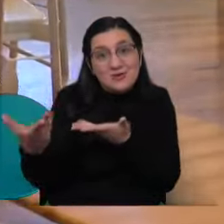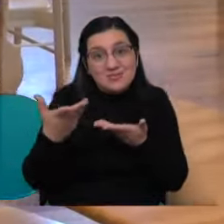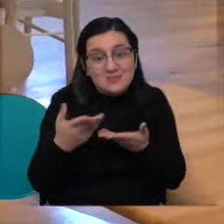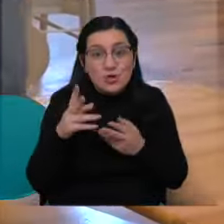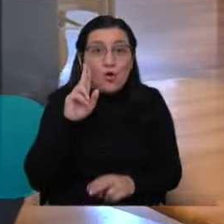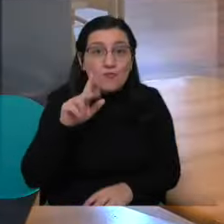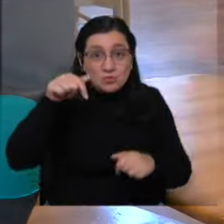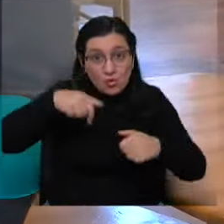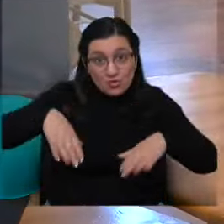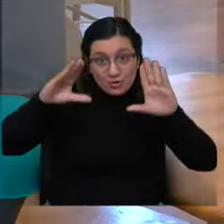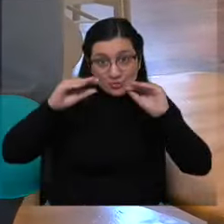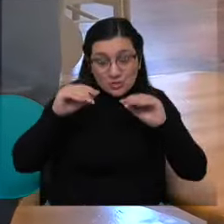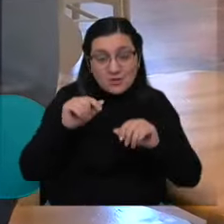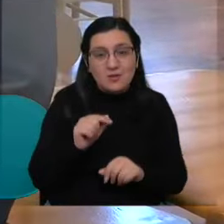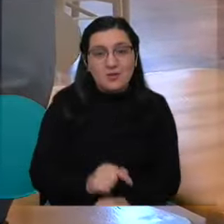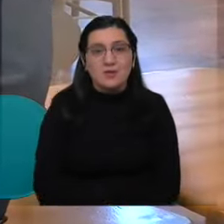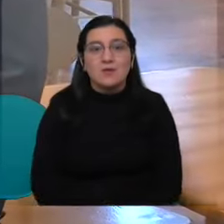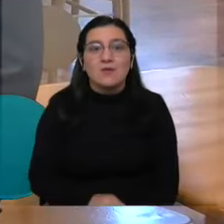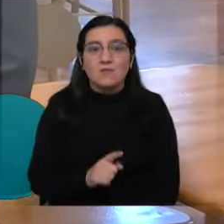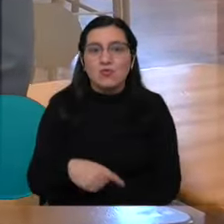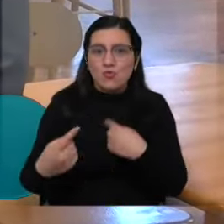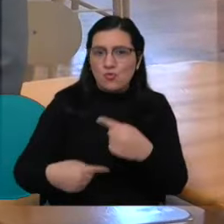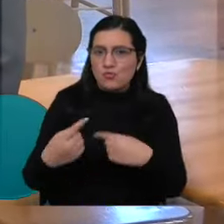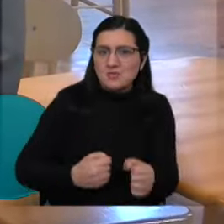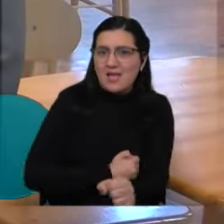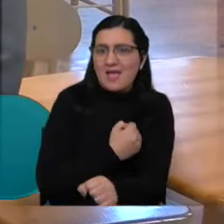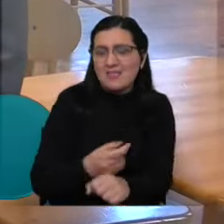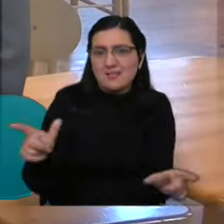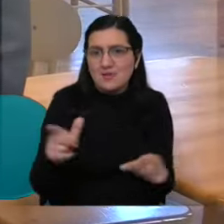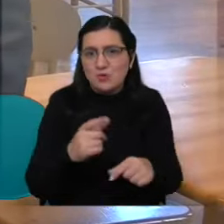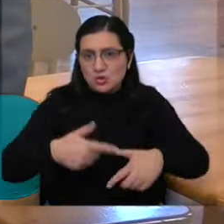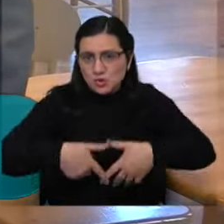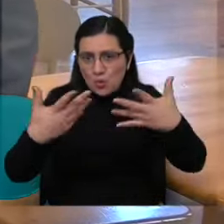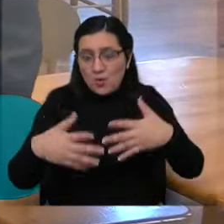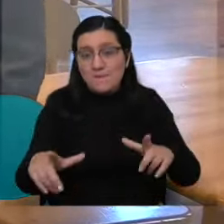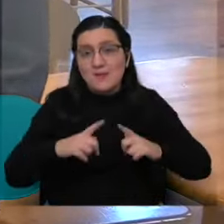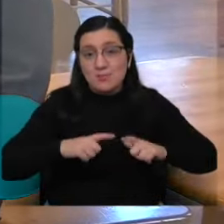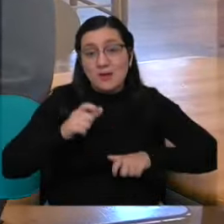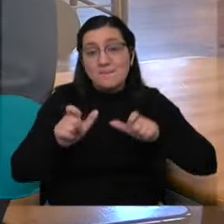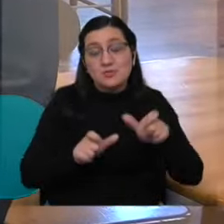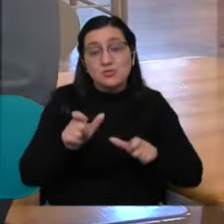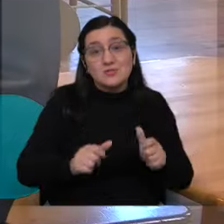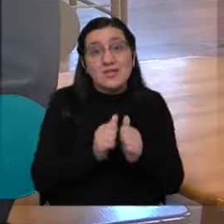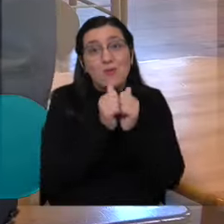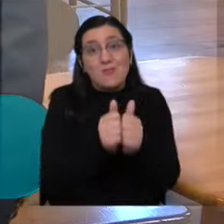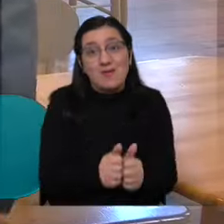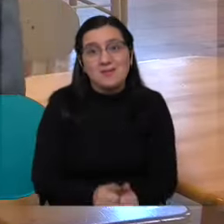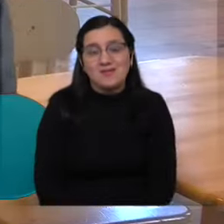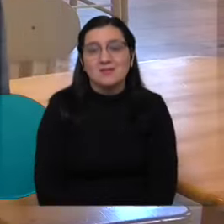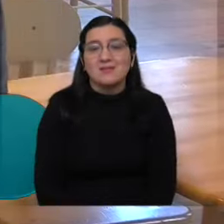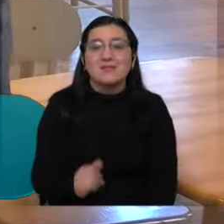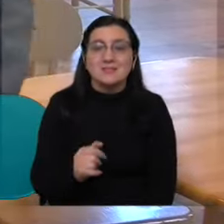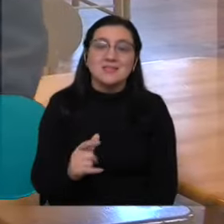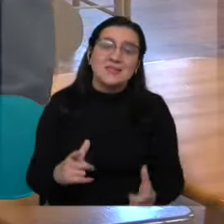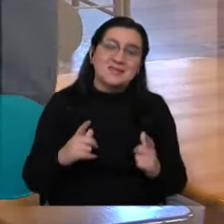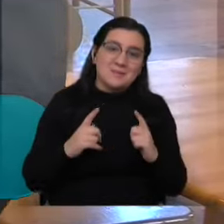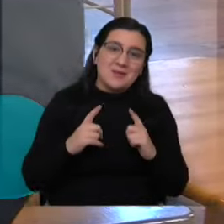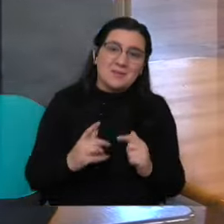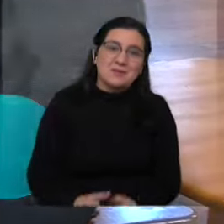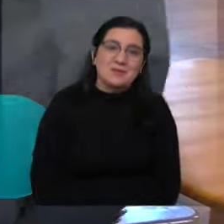hoy a la noche vos le pegas de largo me dijiste hasta que termine el show Así que Esperemos que la gente acompañe y venga a verlos Por supuesto por acá Les esperamos